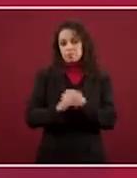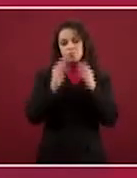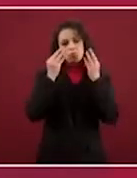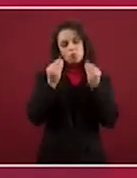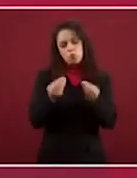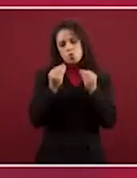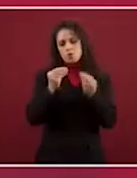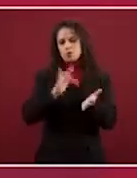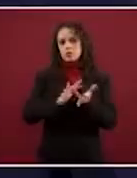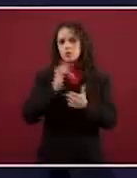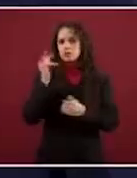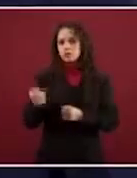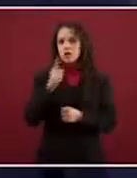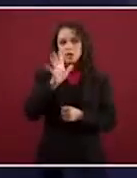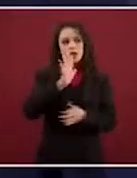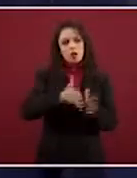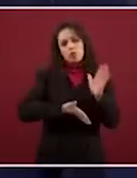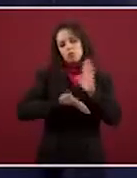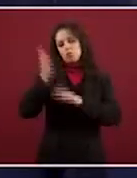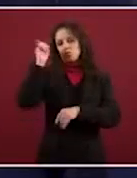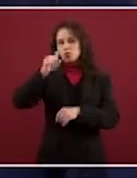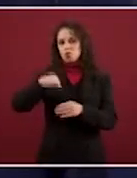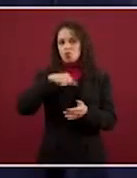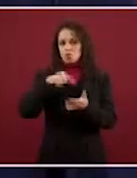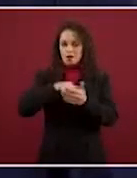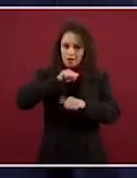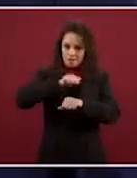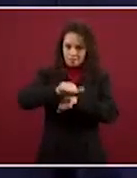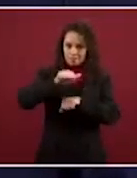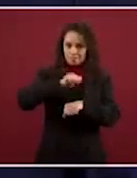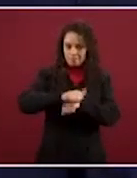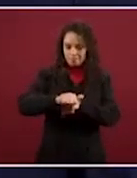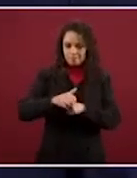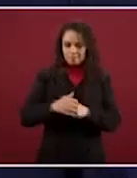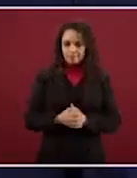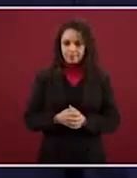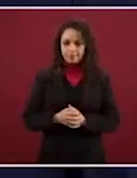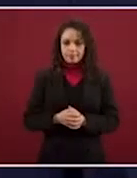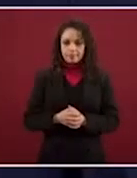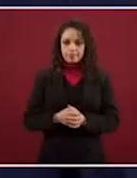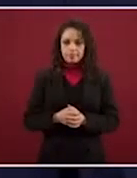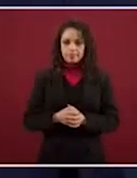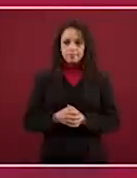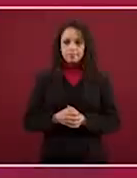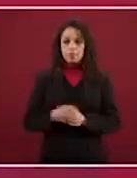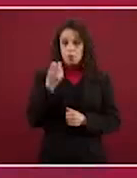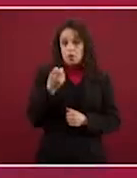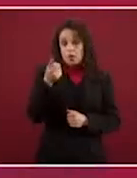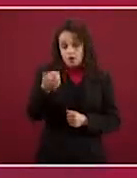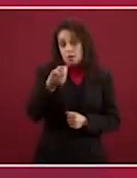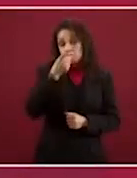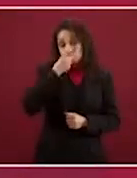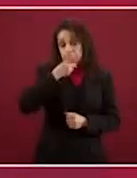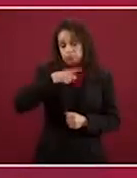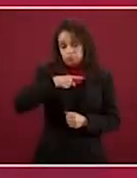Se fue a Argentina, al menos eso fue lo que me comentó.